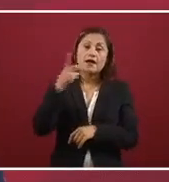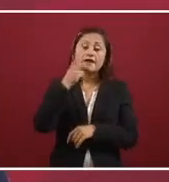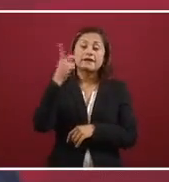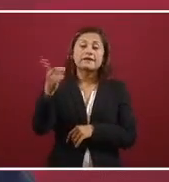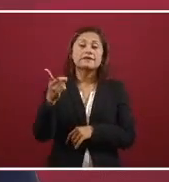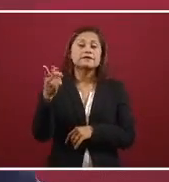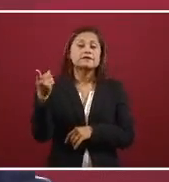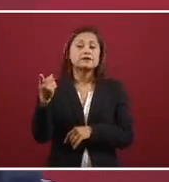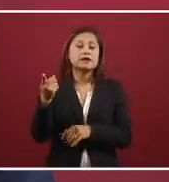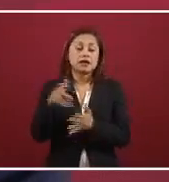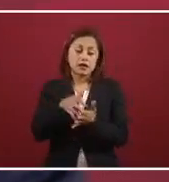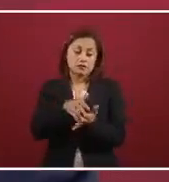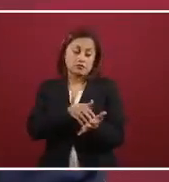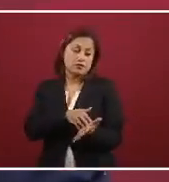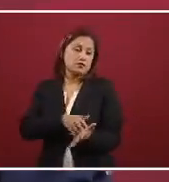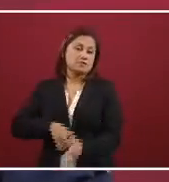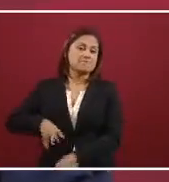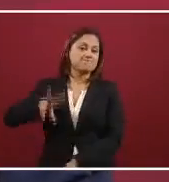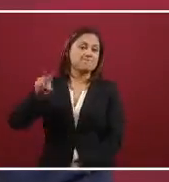porque